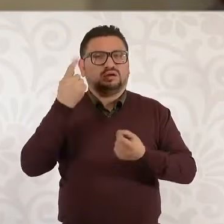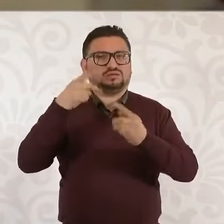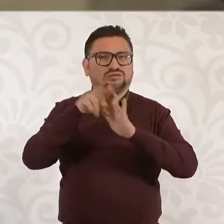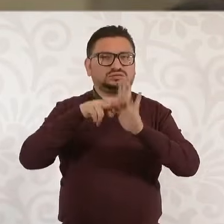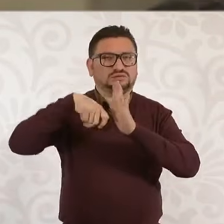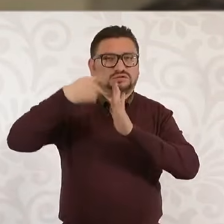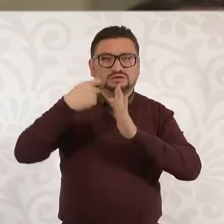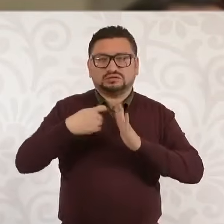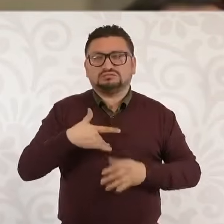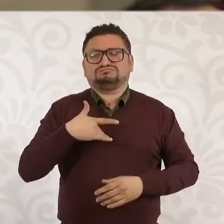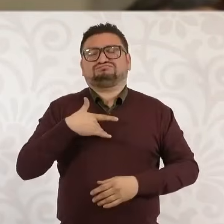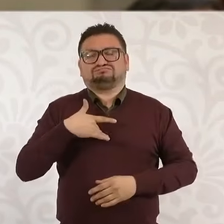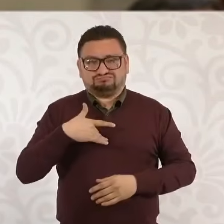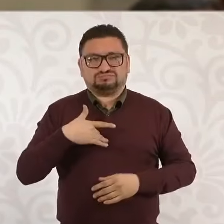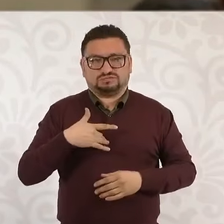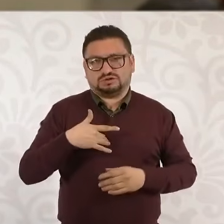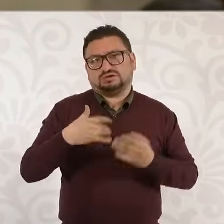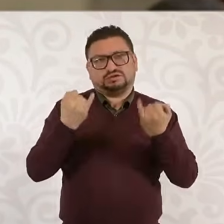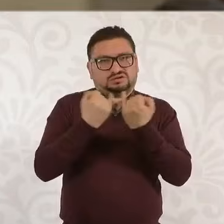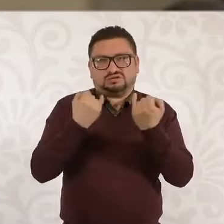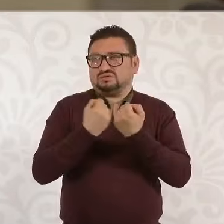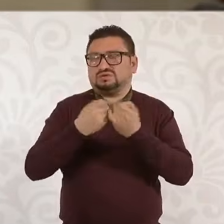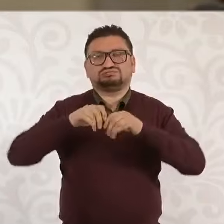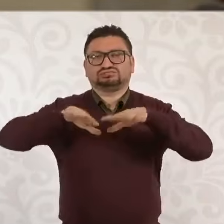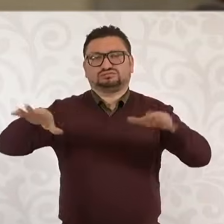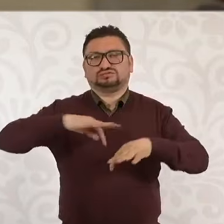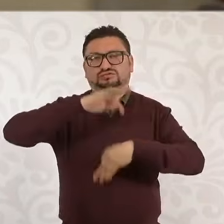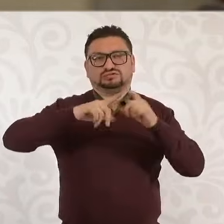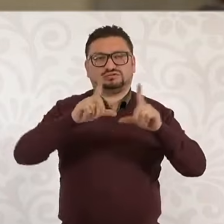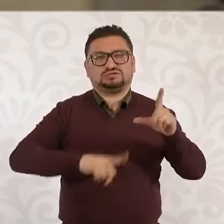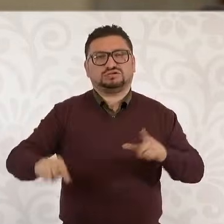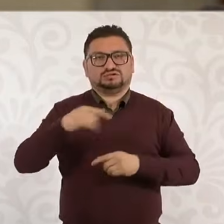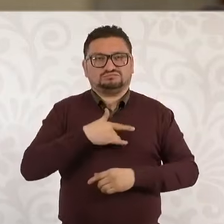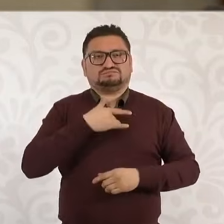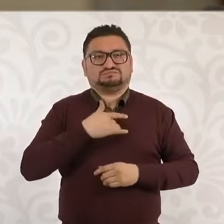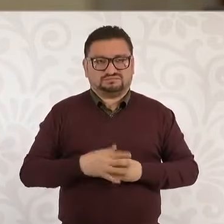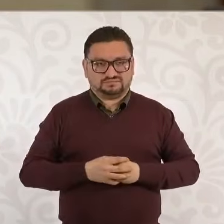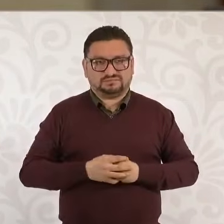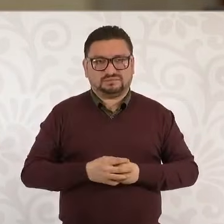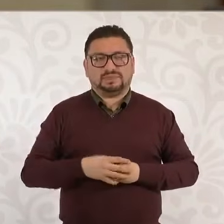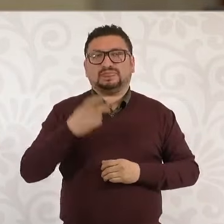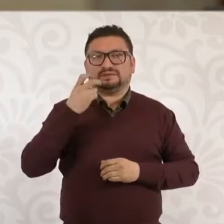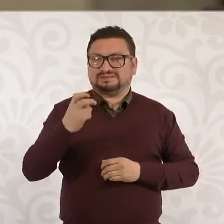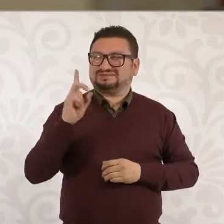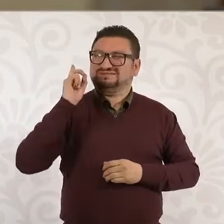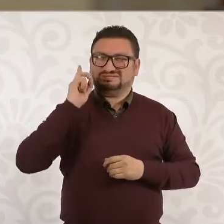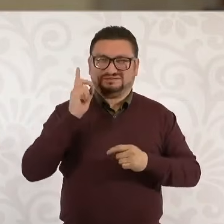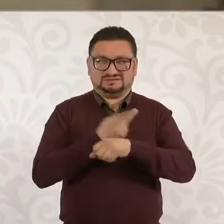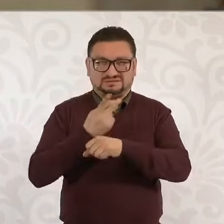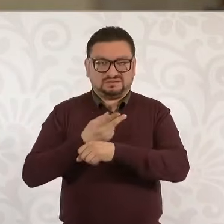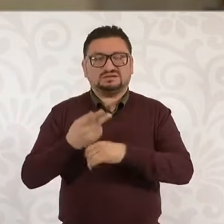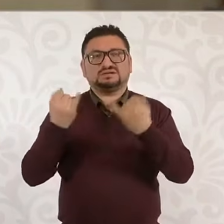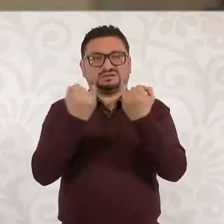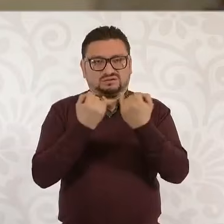muy conmovedores, bueno, desde el propio, que ha conmocionado al país, todo esto que resultó del domingo, pero